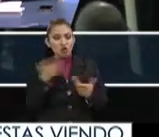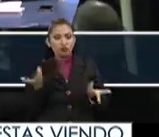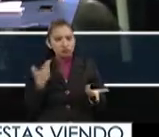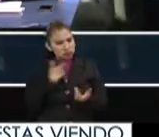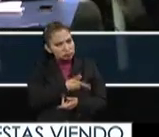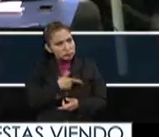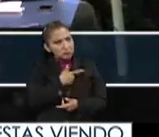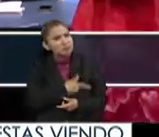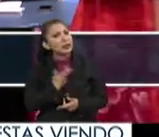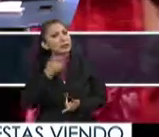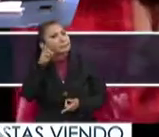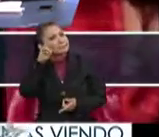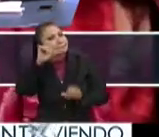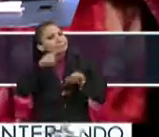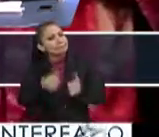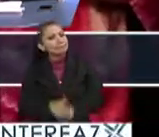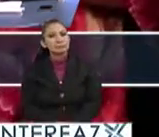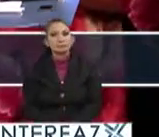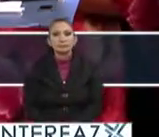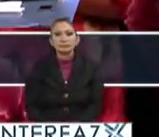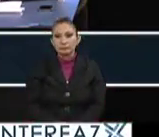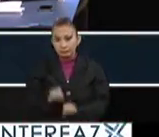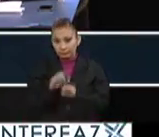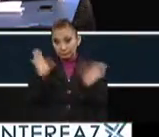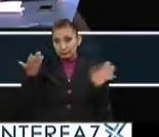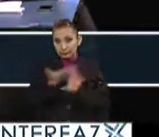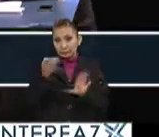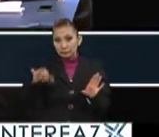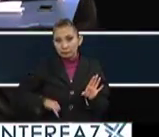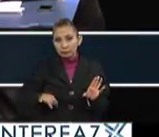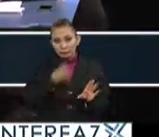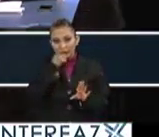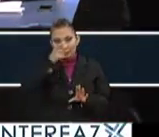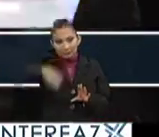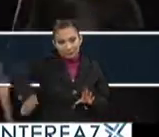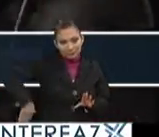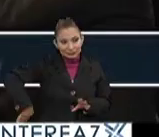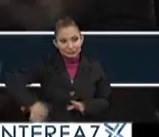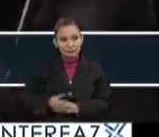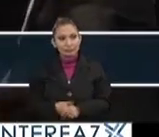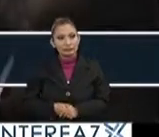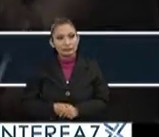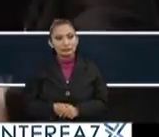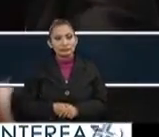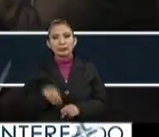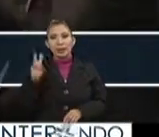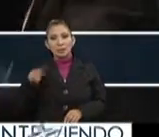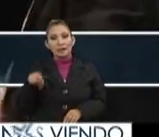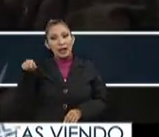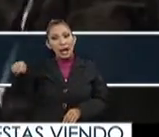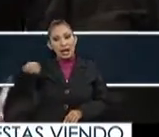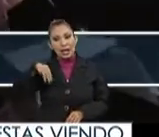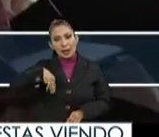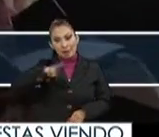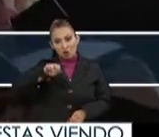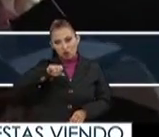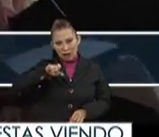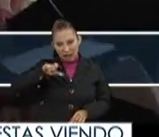comprometido y gustoso por el arte. Así es, ¿no? Es muy interesante, les comentaba, Pues la verdad, los conciertos ahí en el